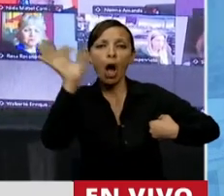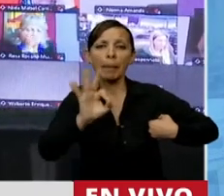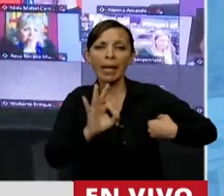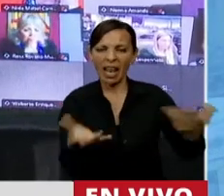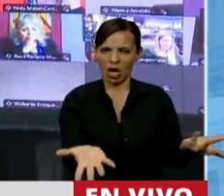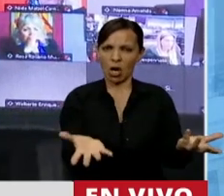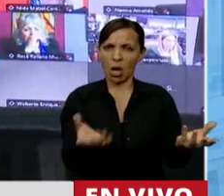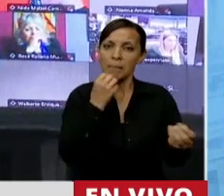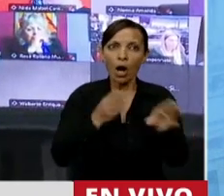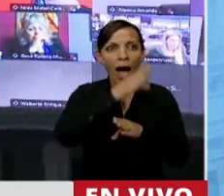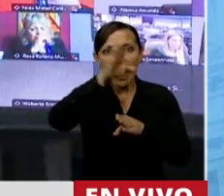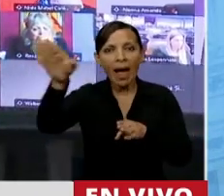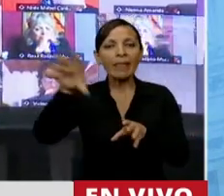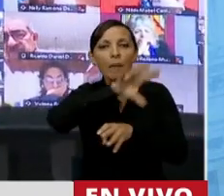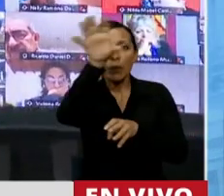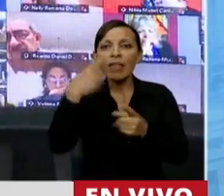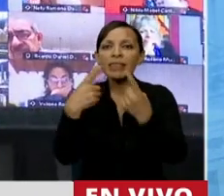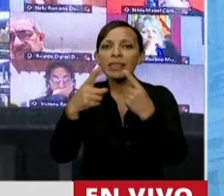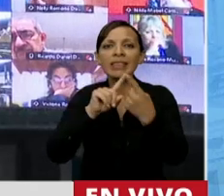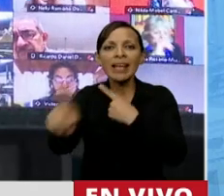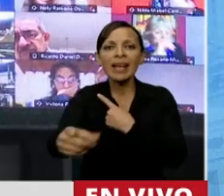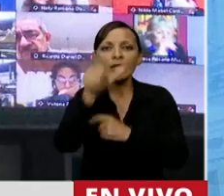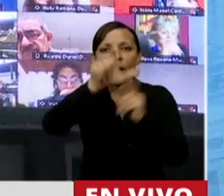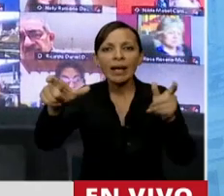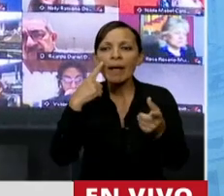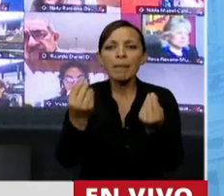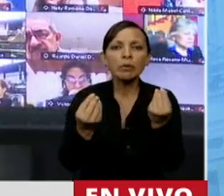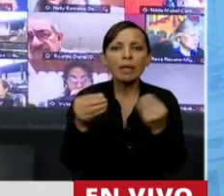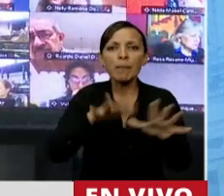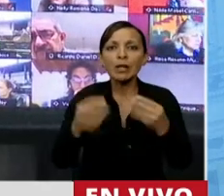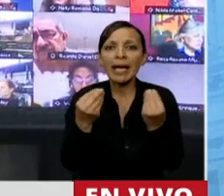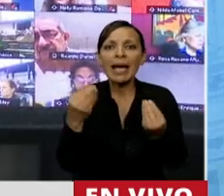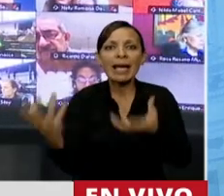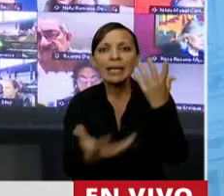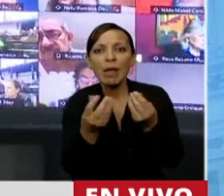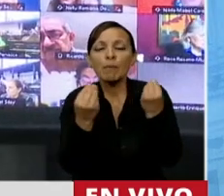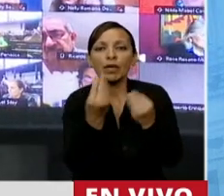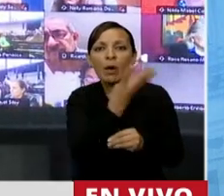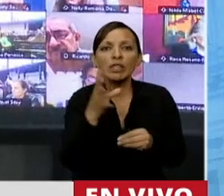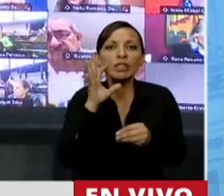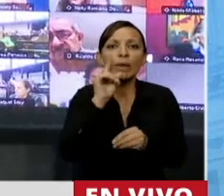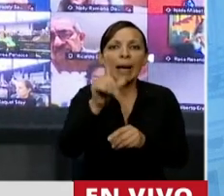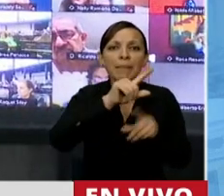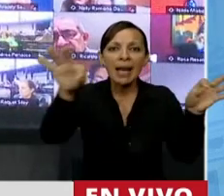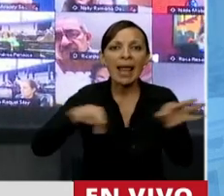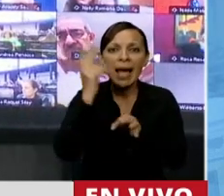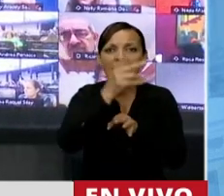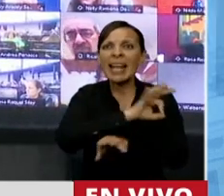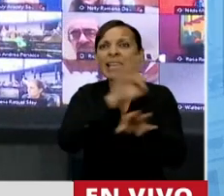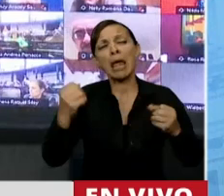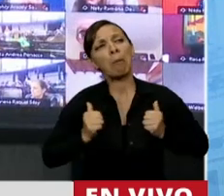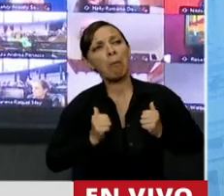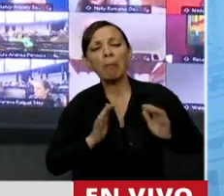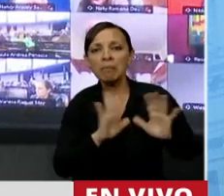por qué no vamos al interior y le preguntamos a la gente qué está pasando? ¿Por qué se nos quemaron 450.000 hectáreas y a nadie se le movió un